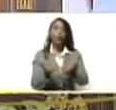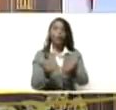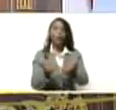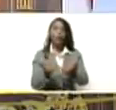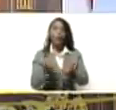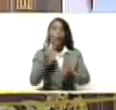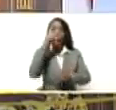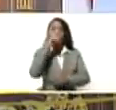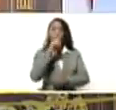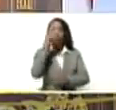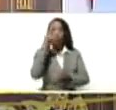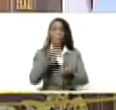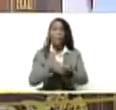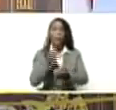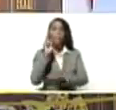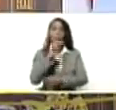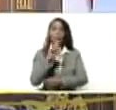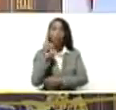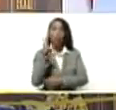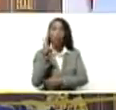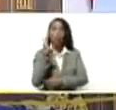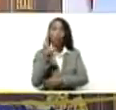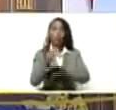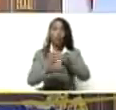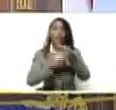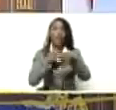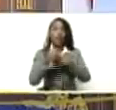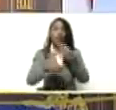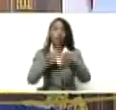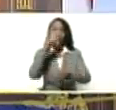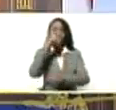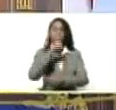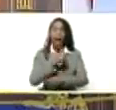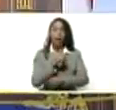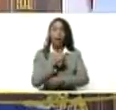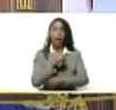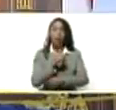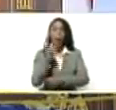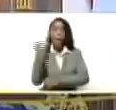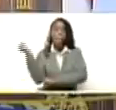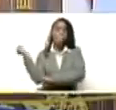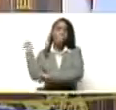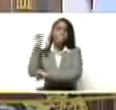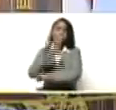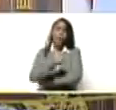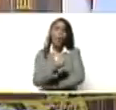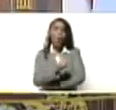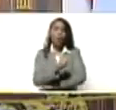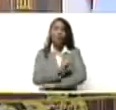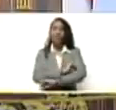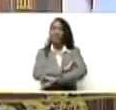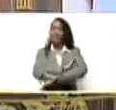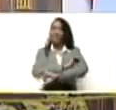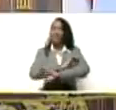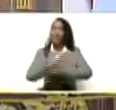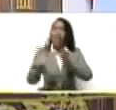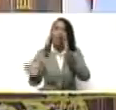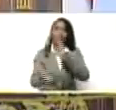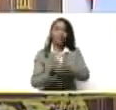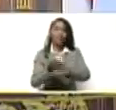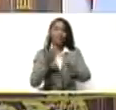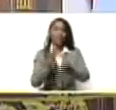un gran logro el reconocimiento nuestro de esa derecha extrema como